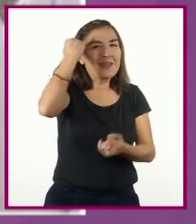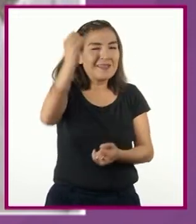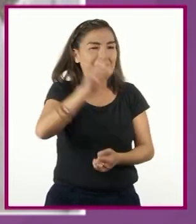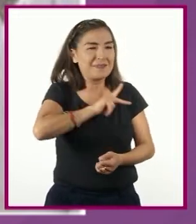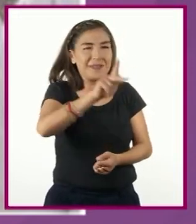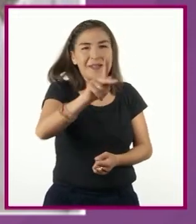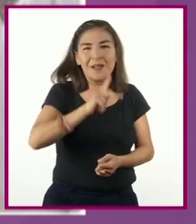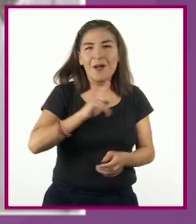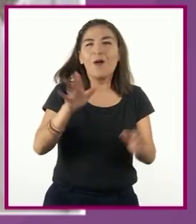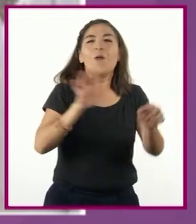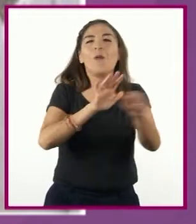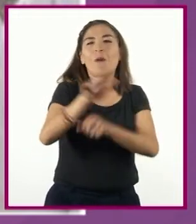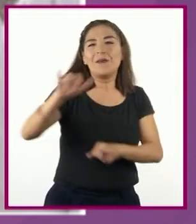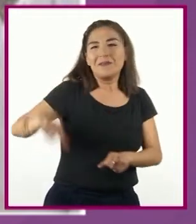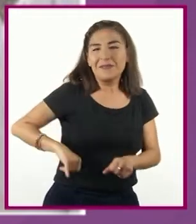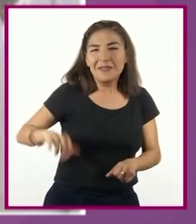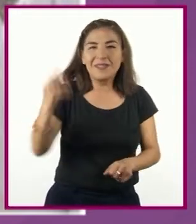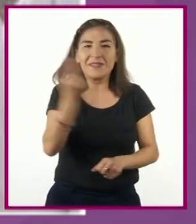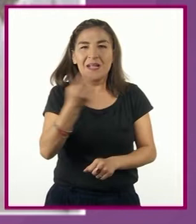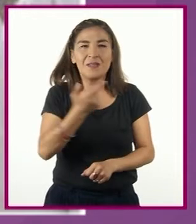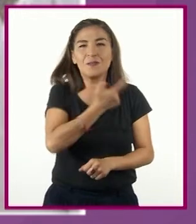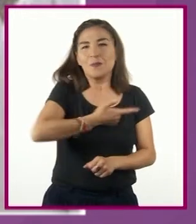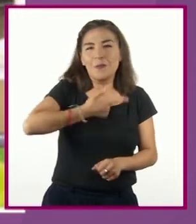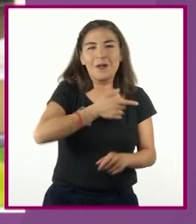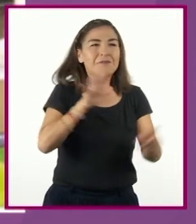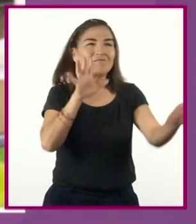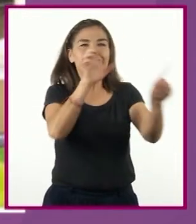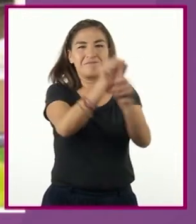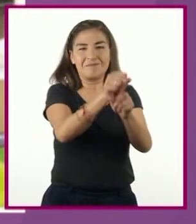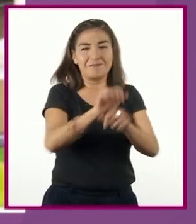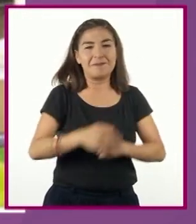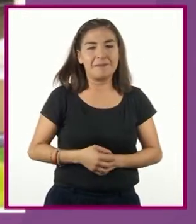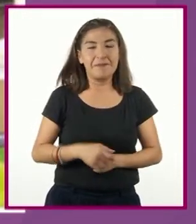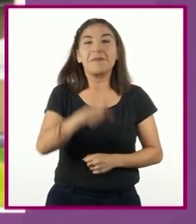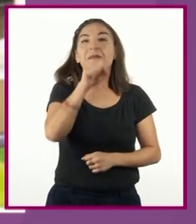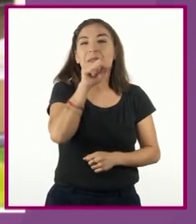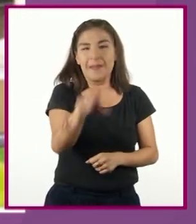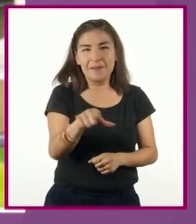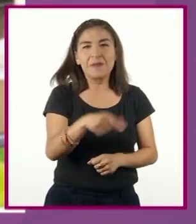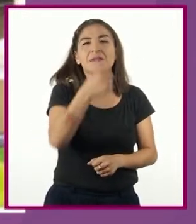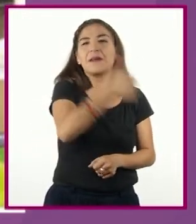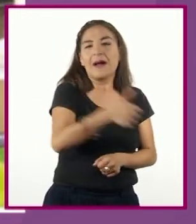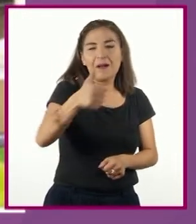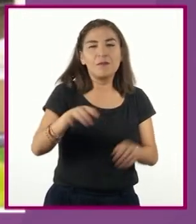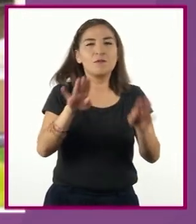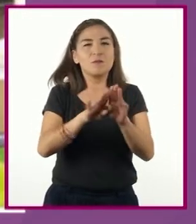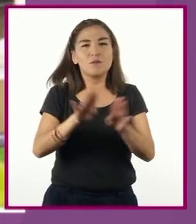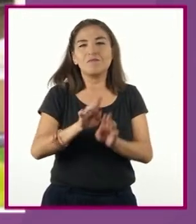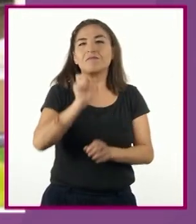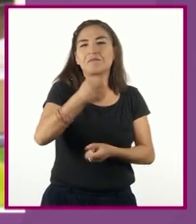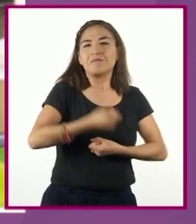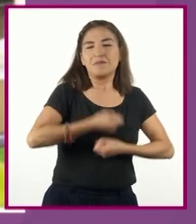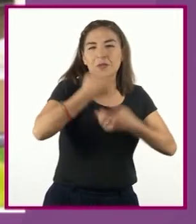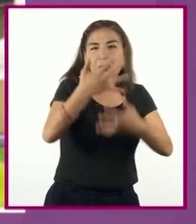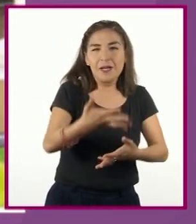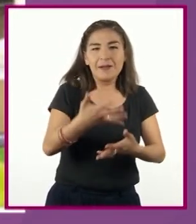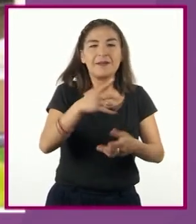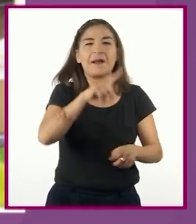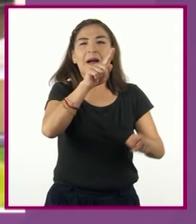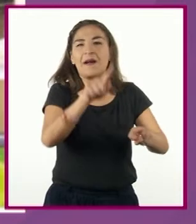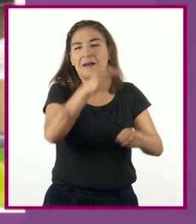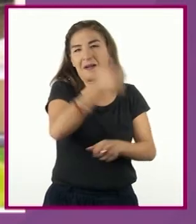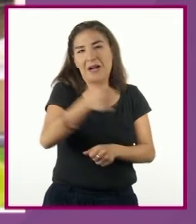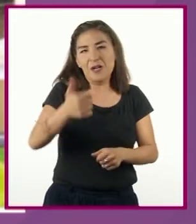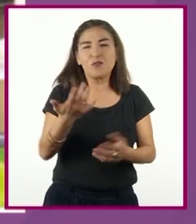necesidades, intereses, gustos o expectativas. Además, las distintas manifestaciones o rasgos, como